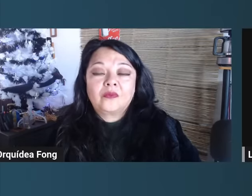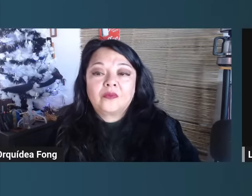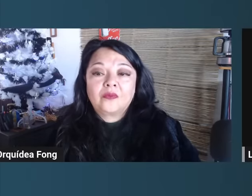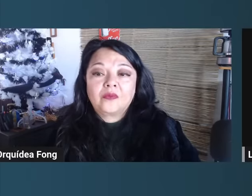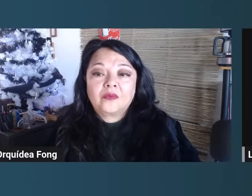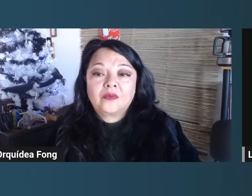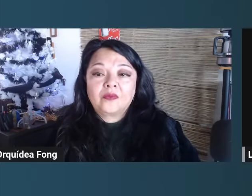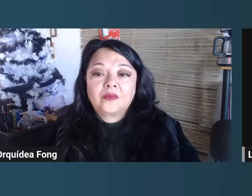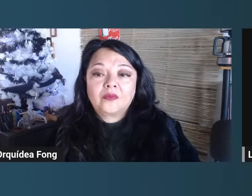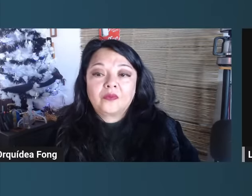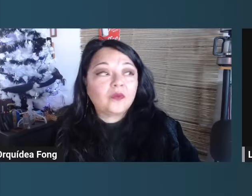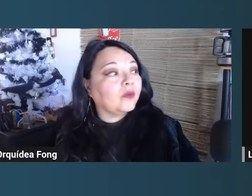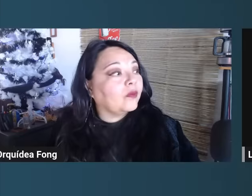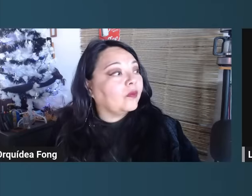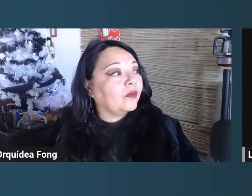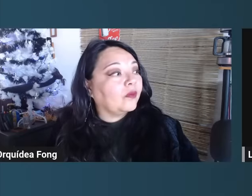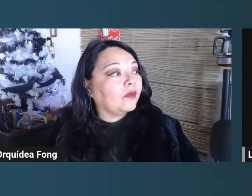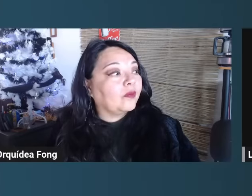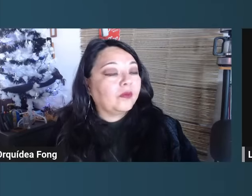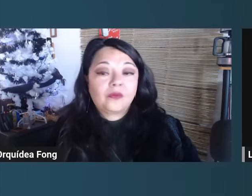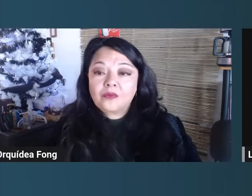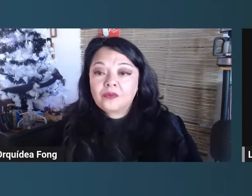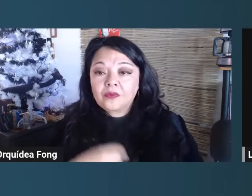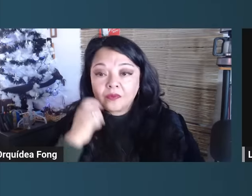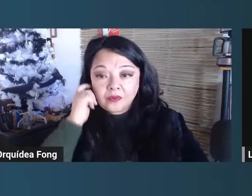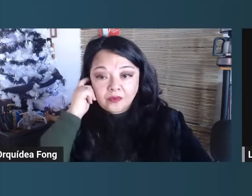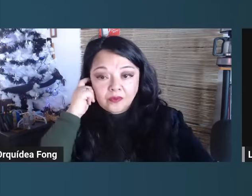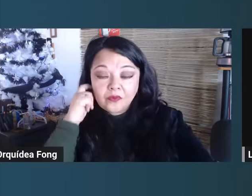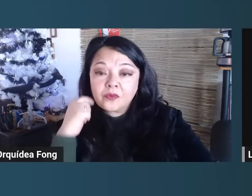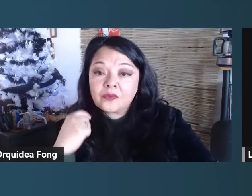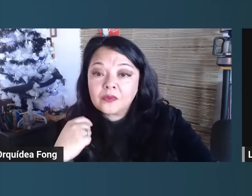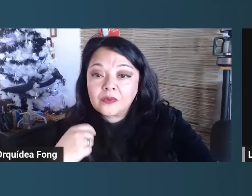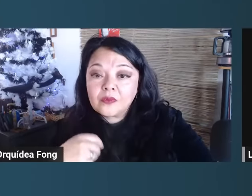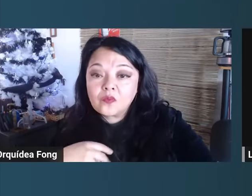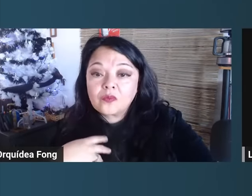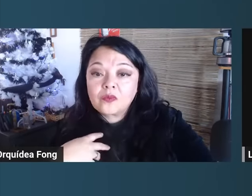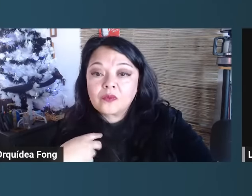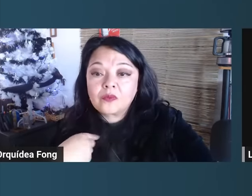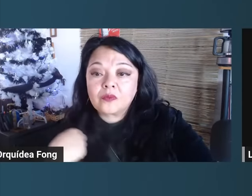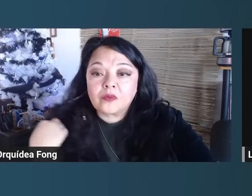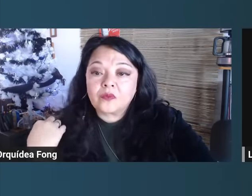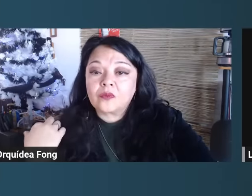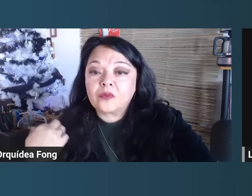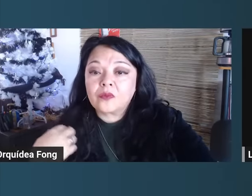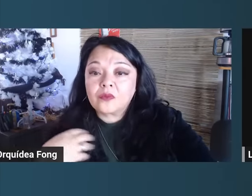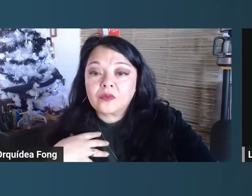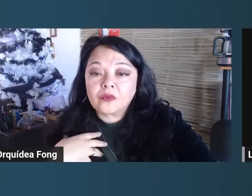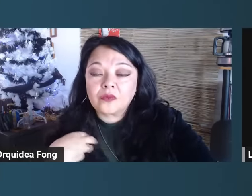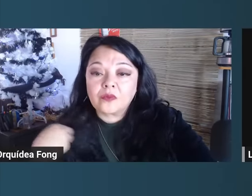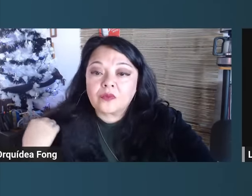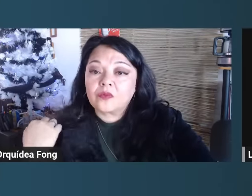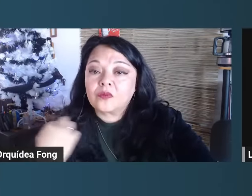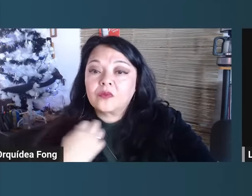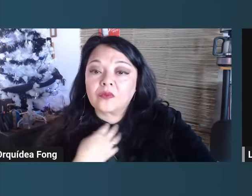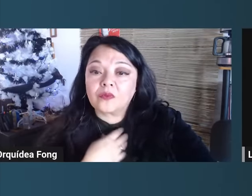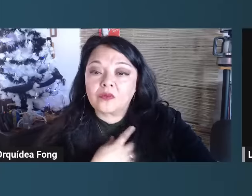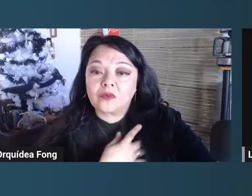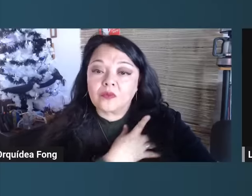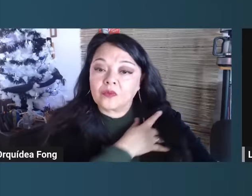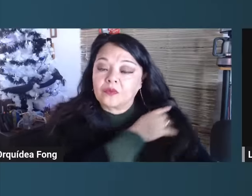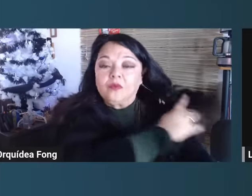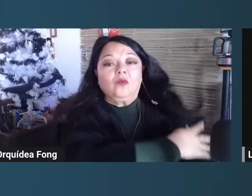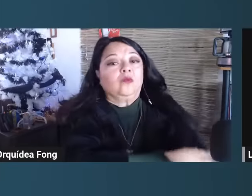evidentemente es la ministra del peje de López Obrador no obedece intereses realmente de una corte